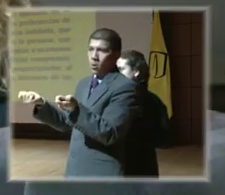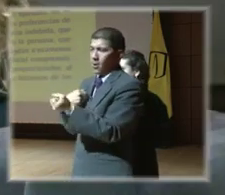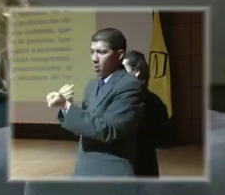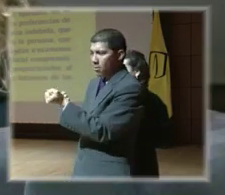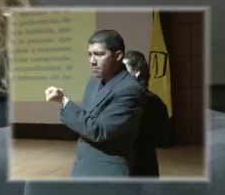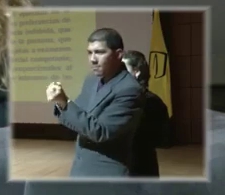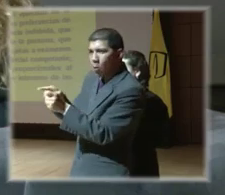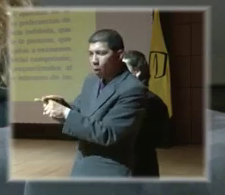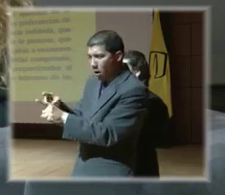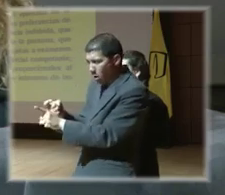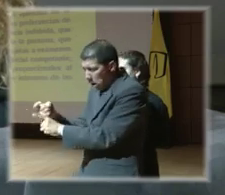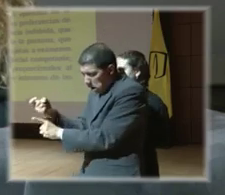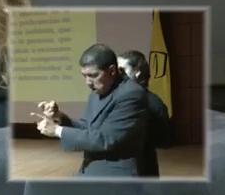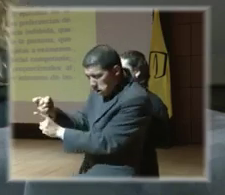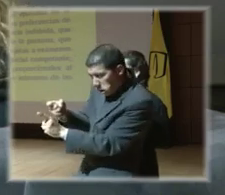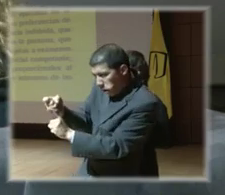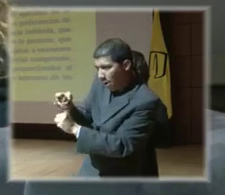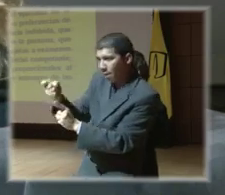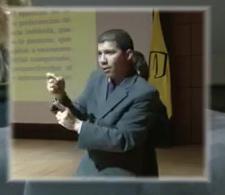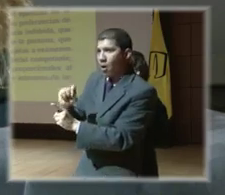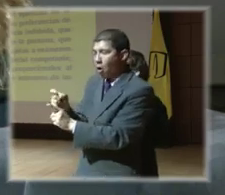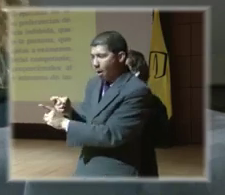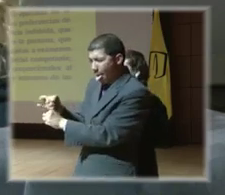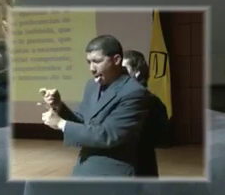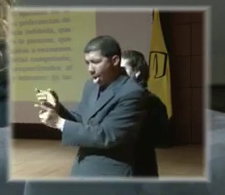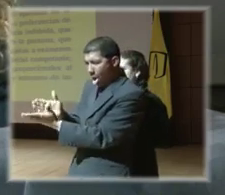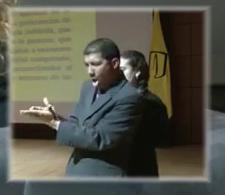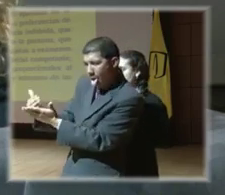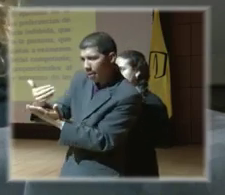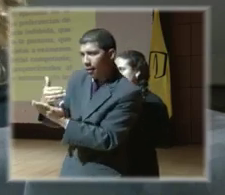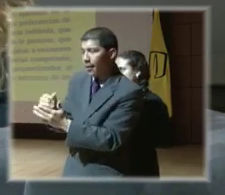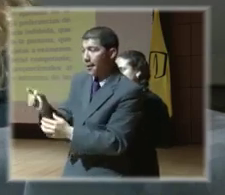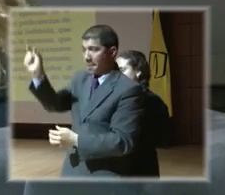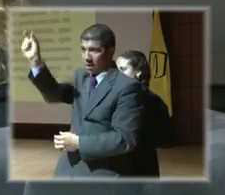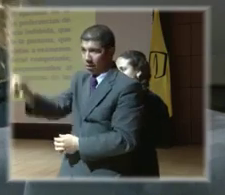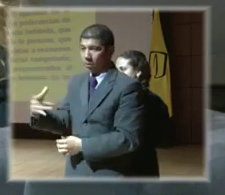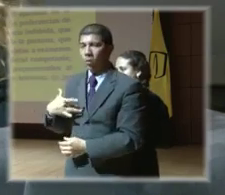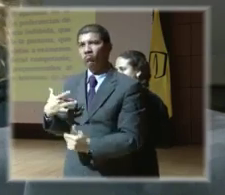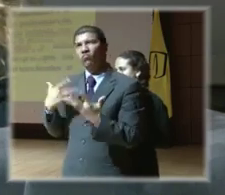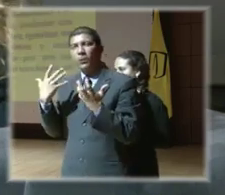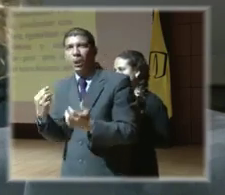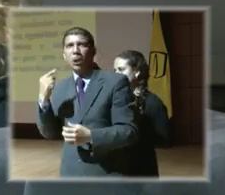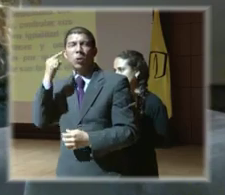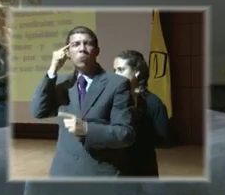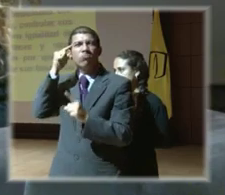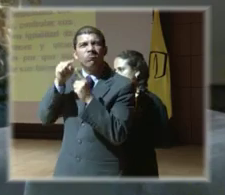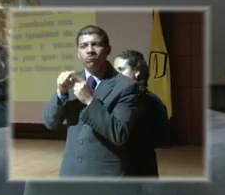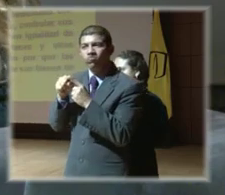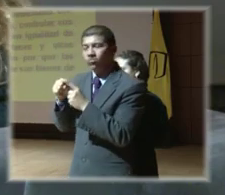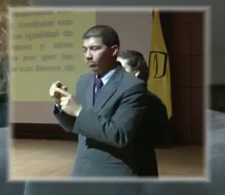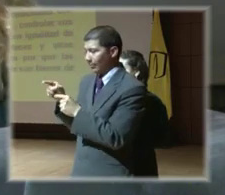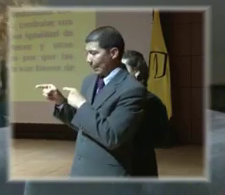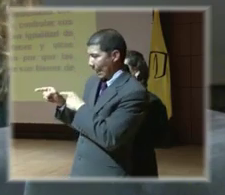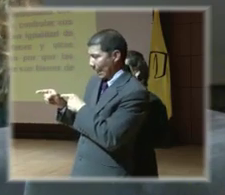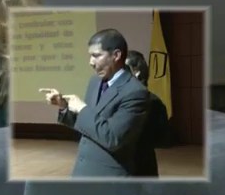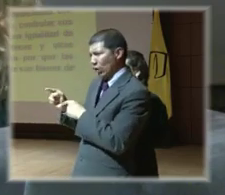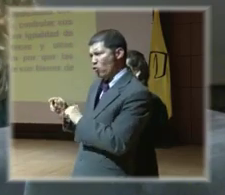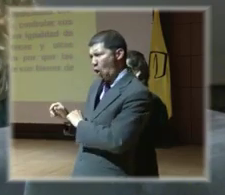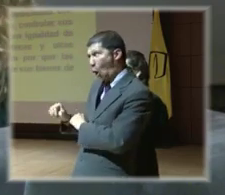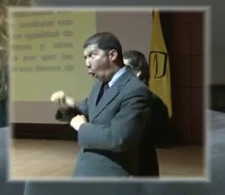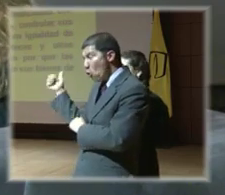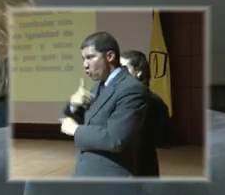influencia indebida, de que no haya contradicción entre los intereses de la persona y los intereses del apoyo, etcétera, etcétera.